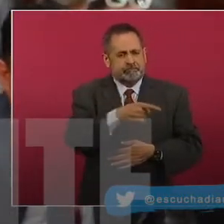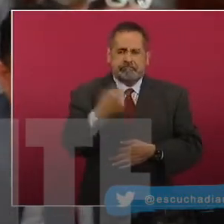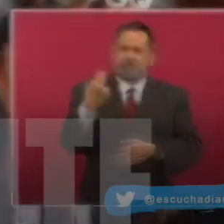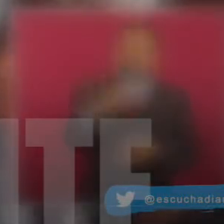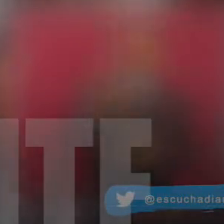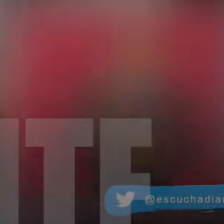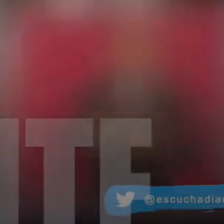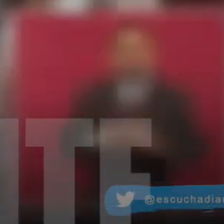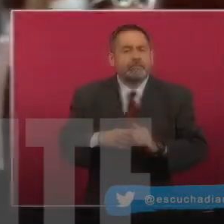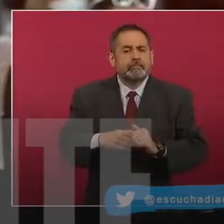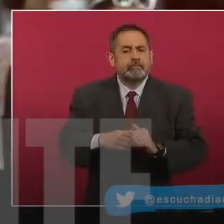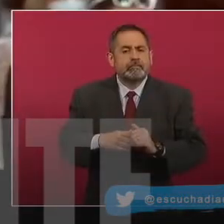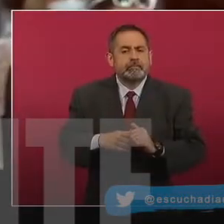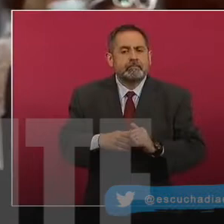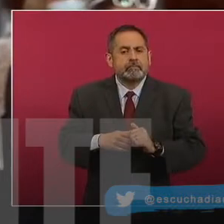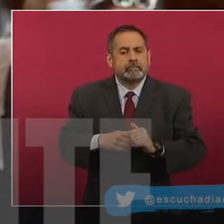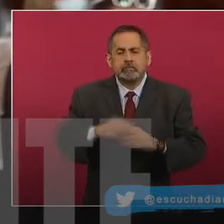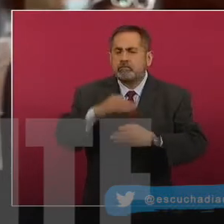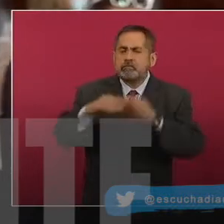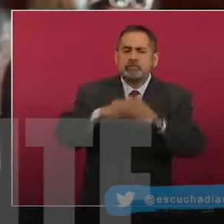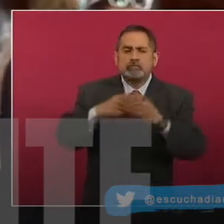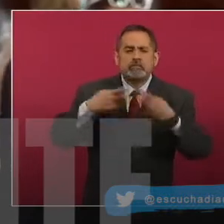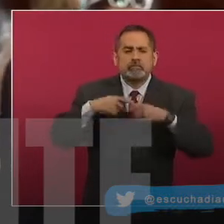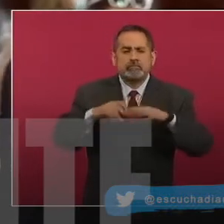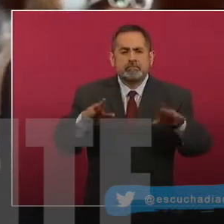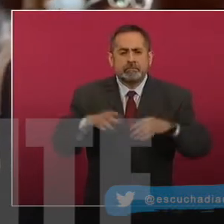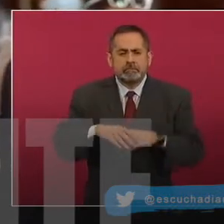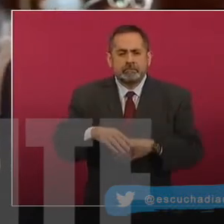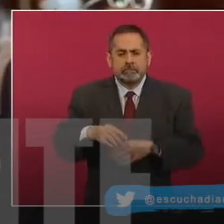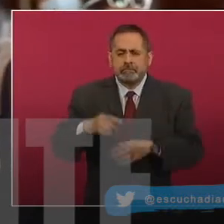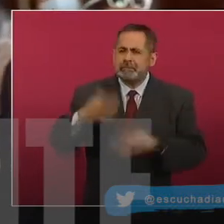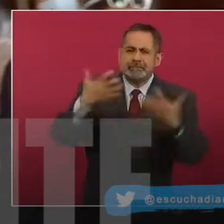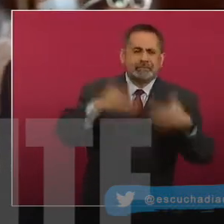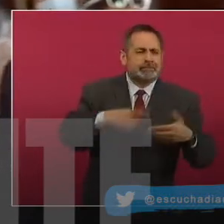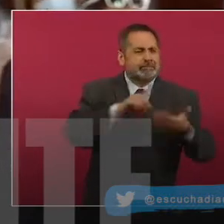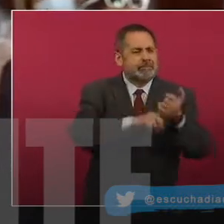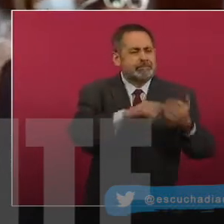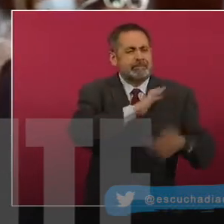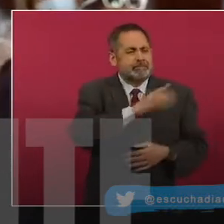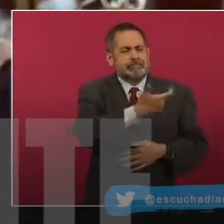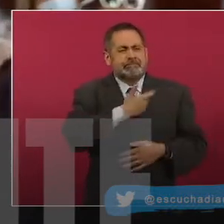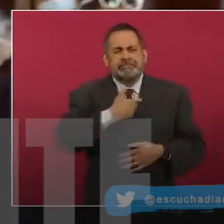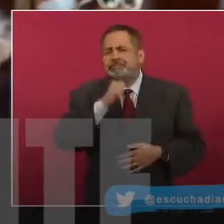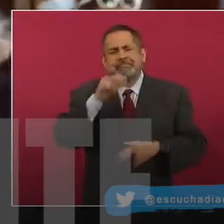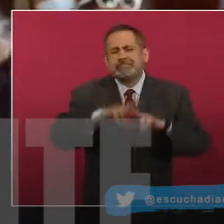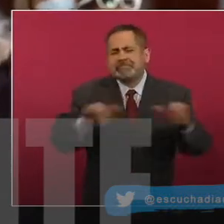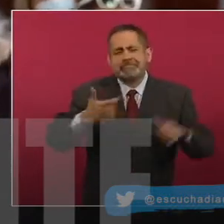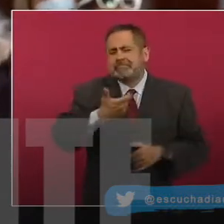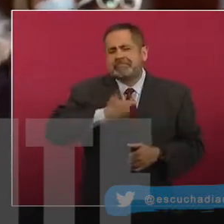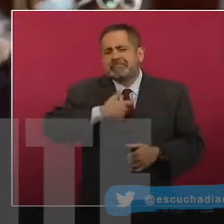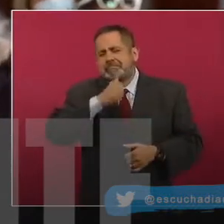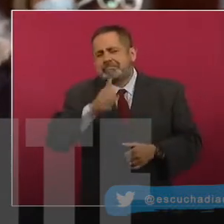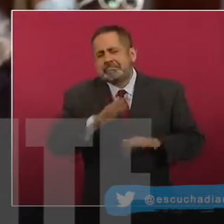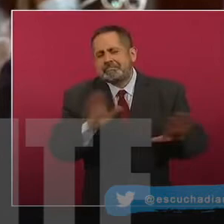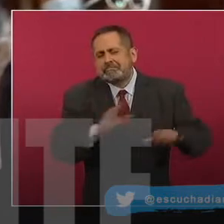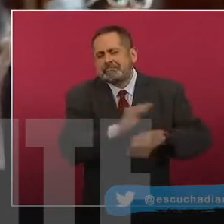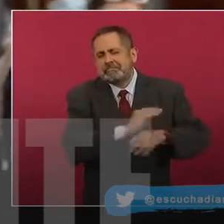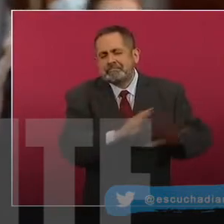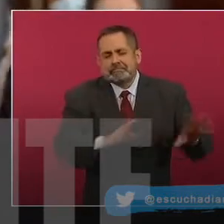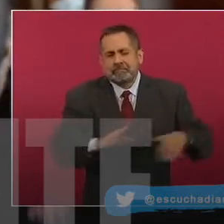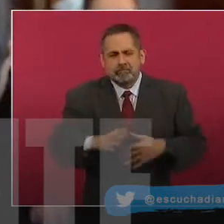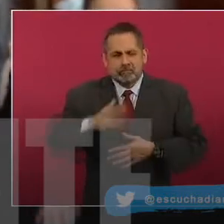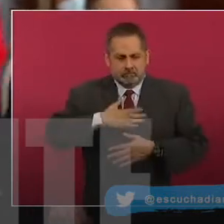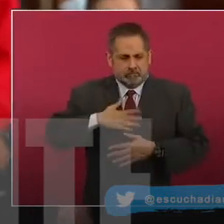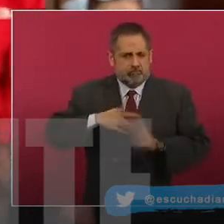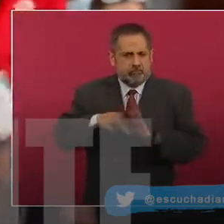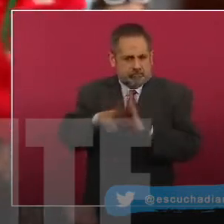hacia españa y para todos aquellos que dicen que a mí me pagan las empresas es para nadie y las empresas españolas yo aquí vengo con un